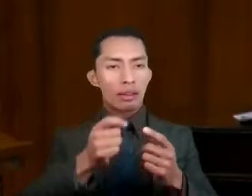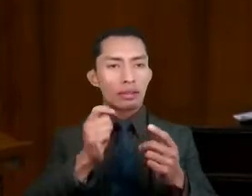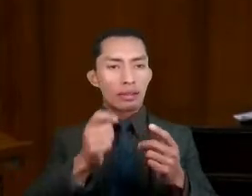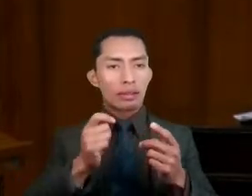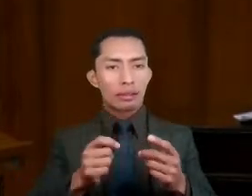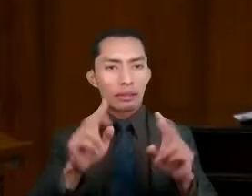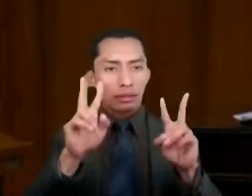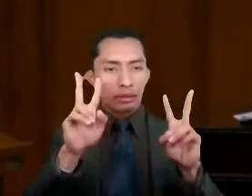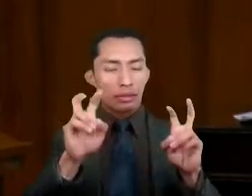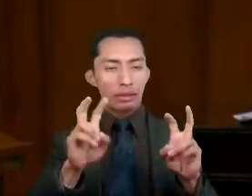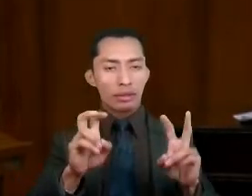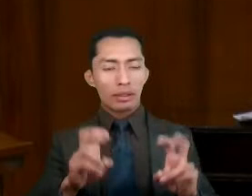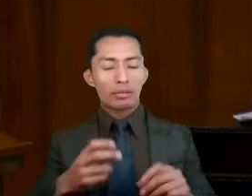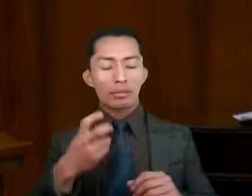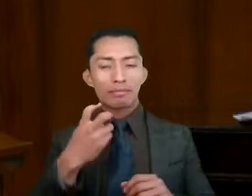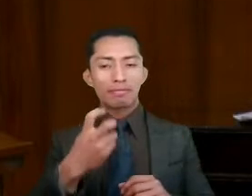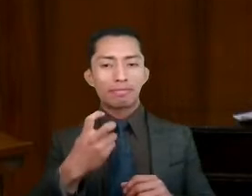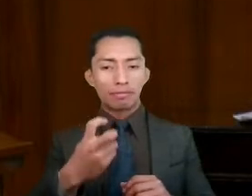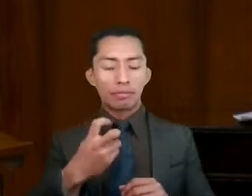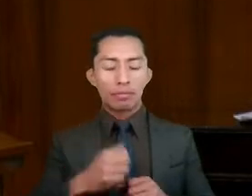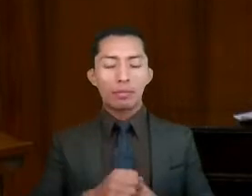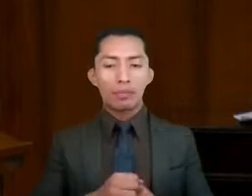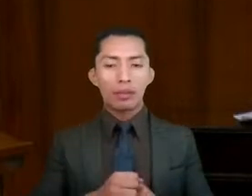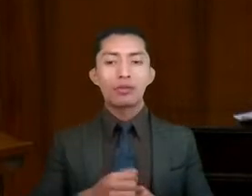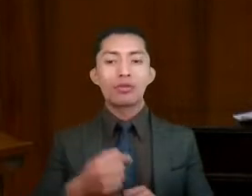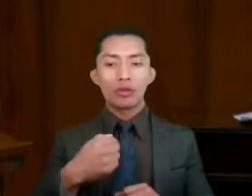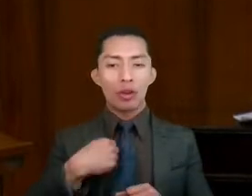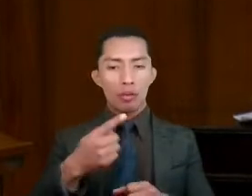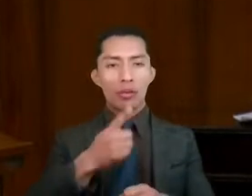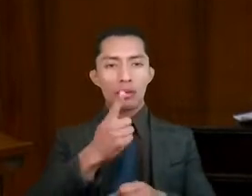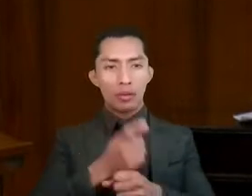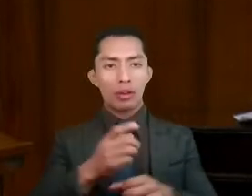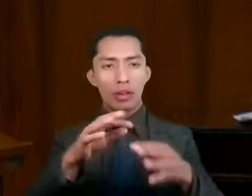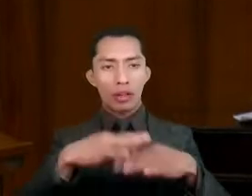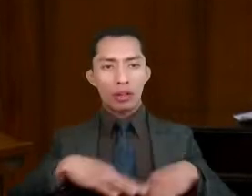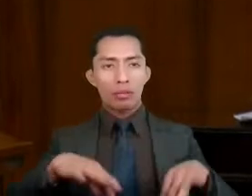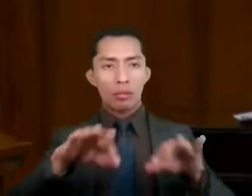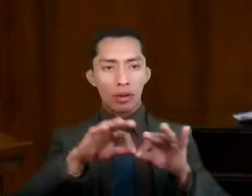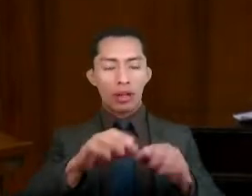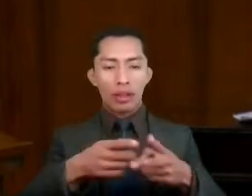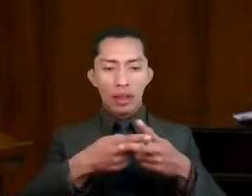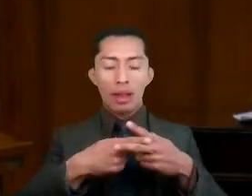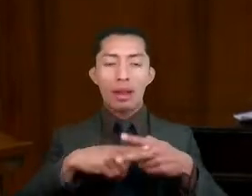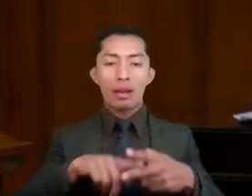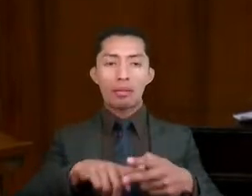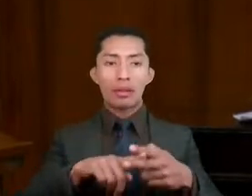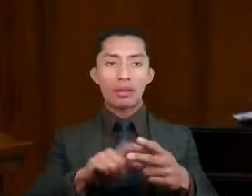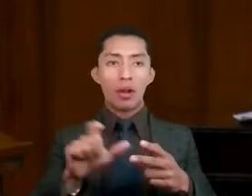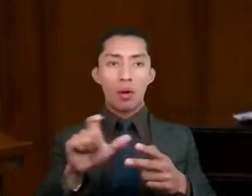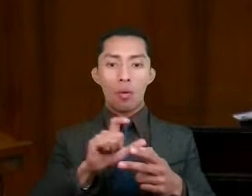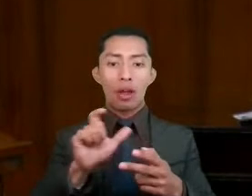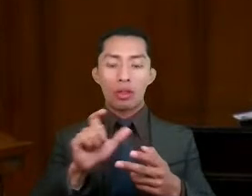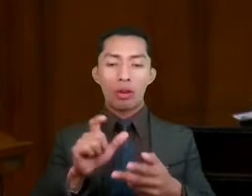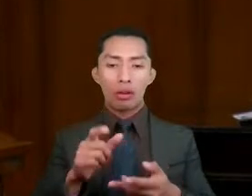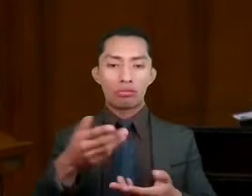de carácter delincuencial. Es por eso que le di prioridad en el inicio de esta comparecencia para llevar